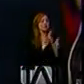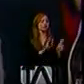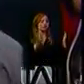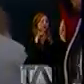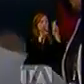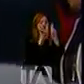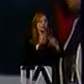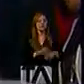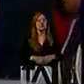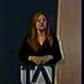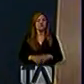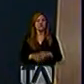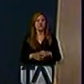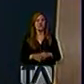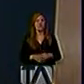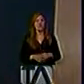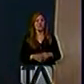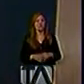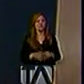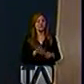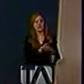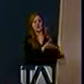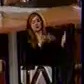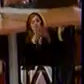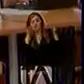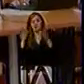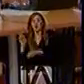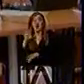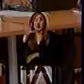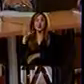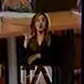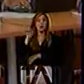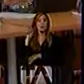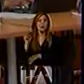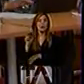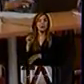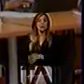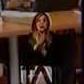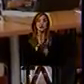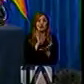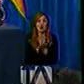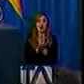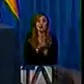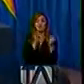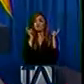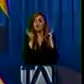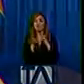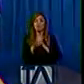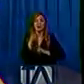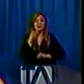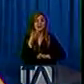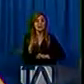Naciones Unidas y trasladarla a Europa, a cambio de que se retracte de su versión y